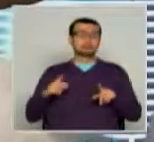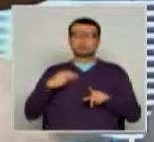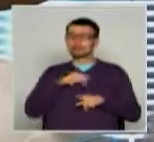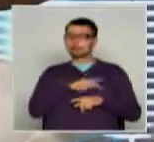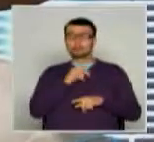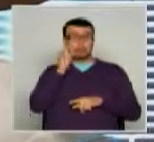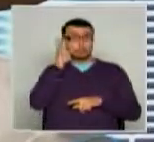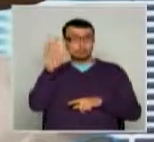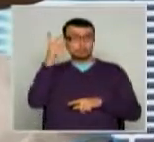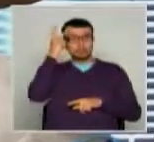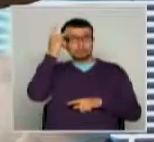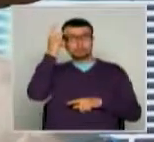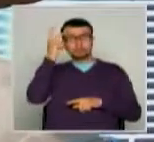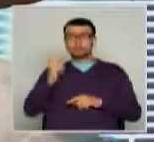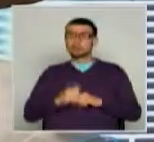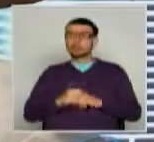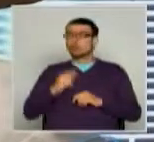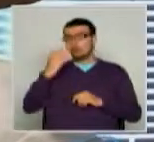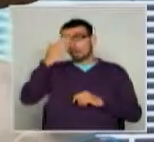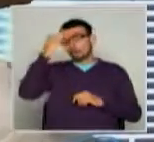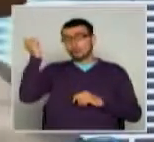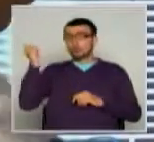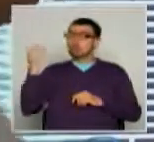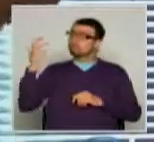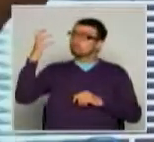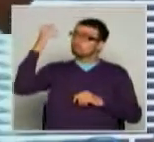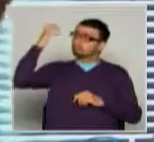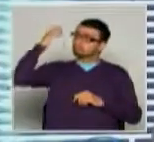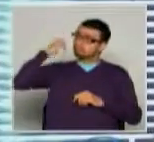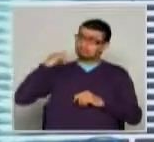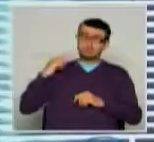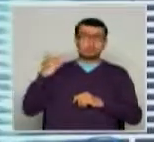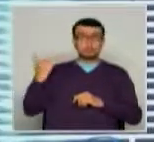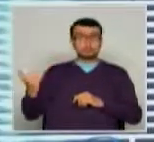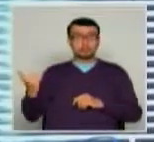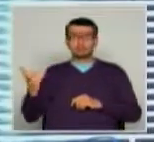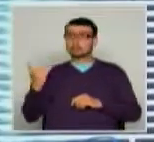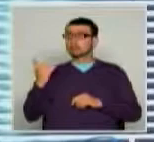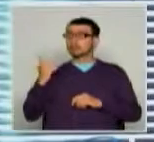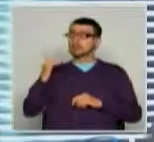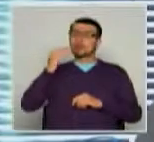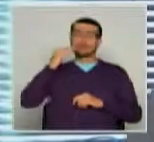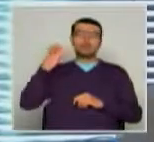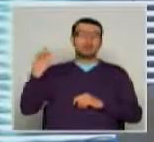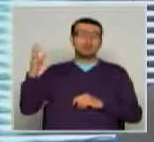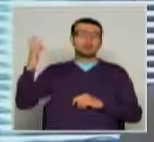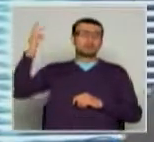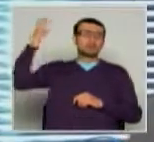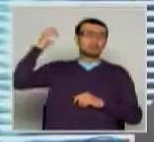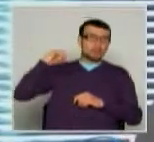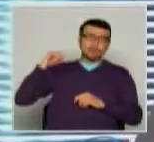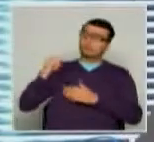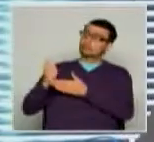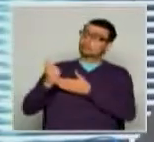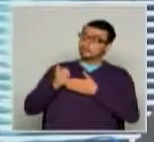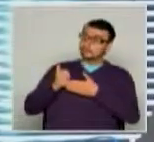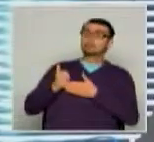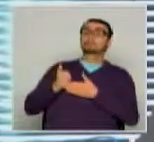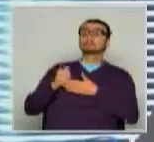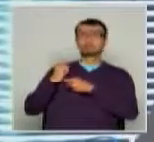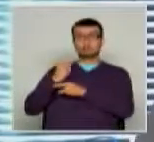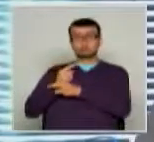se nos olvidó la medicina ancestral, que es esta que estamos viendo y que tiene un gran apoyo.